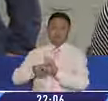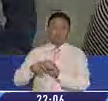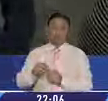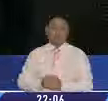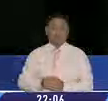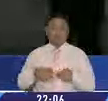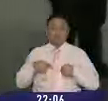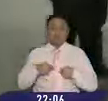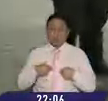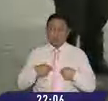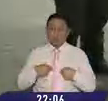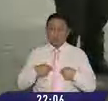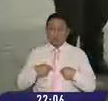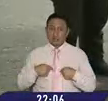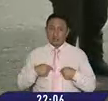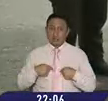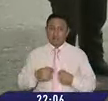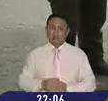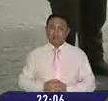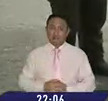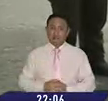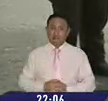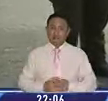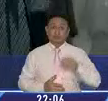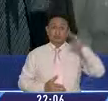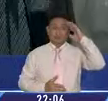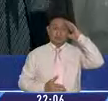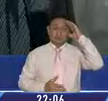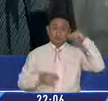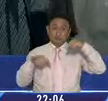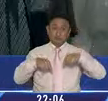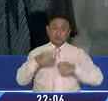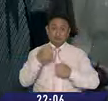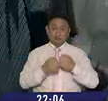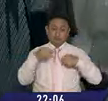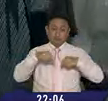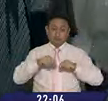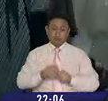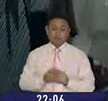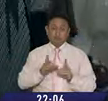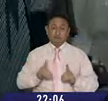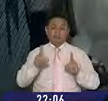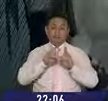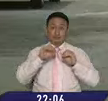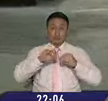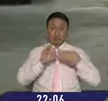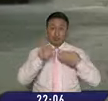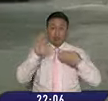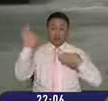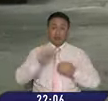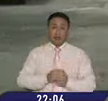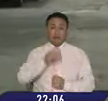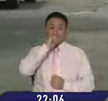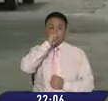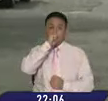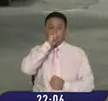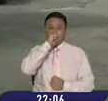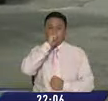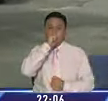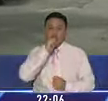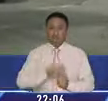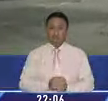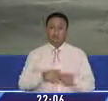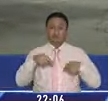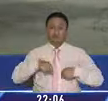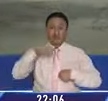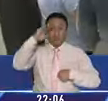quedamos lívidos. Según miembros policiales, el índice de hechos delictivos va en aumento en este sector y los esfuerzos se centran en los